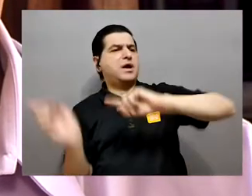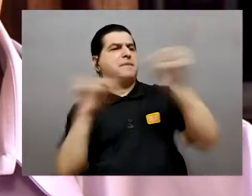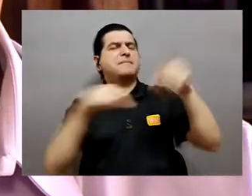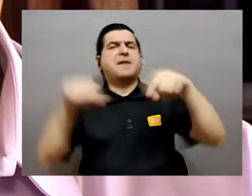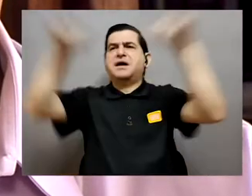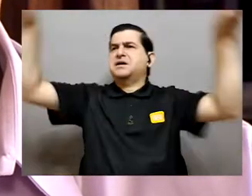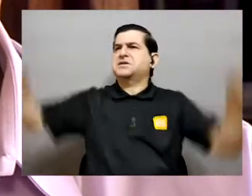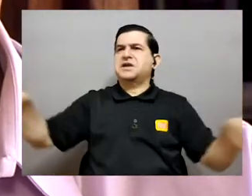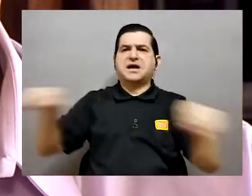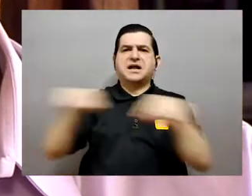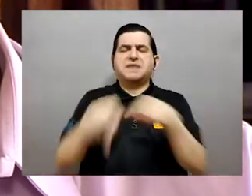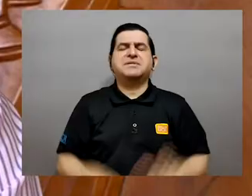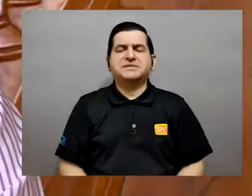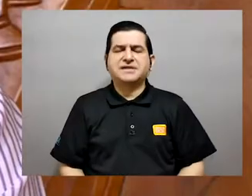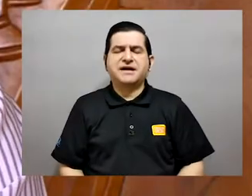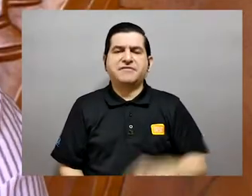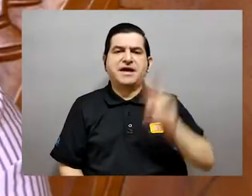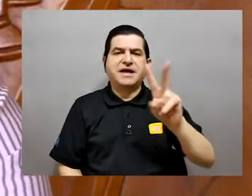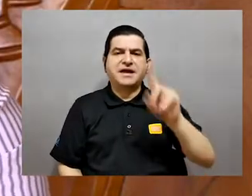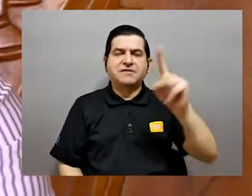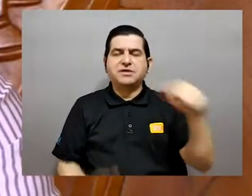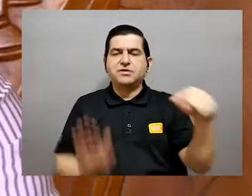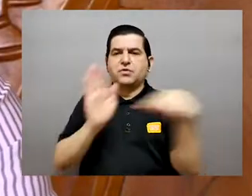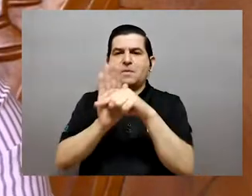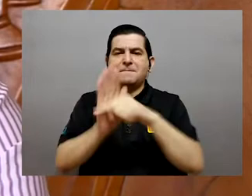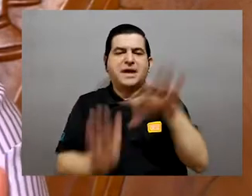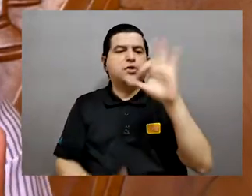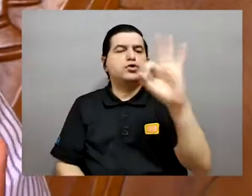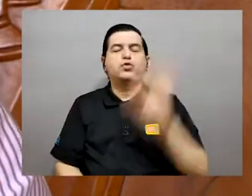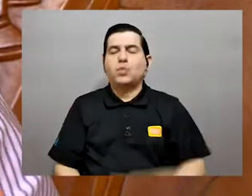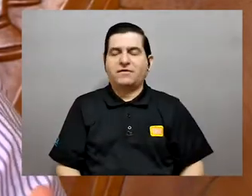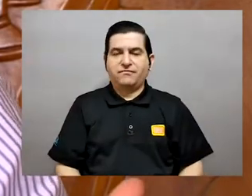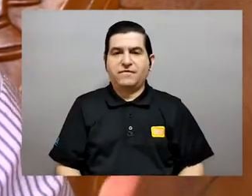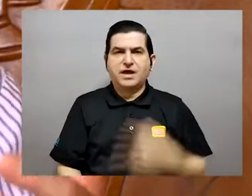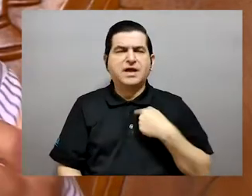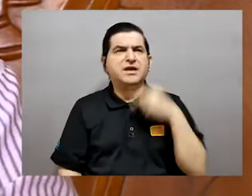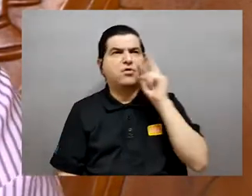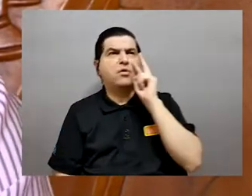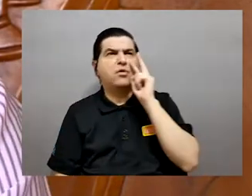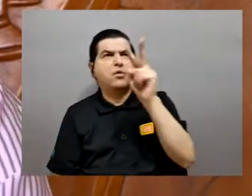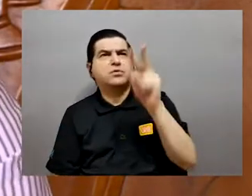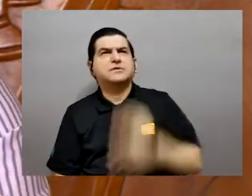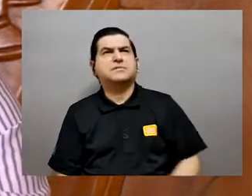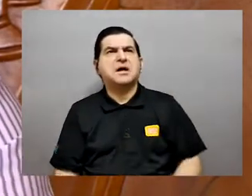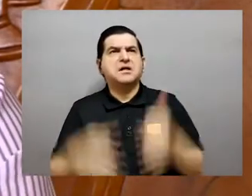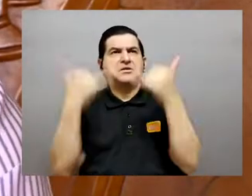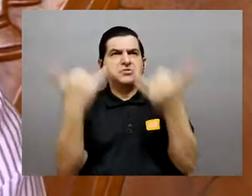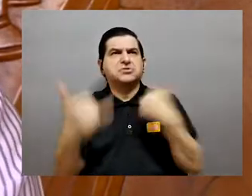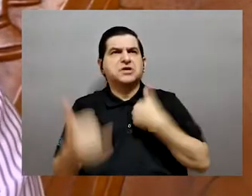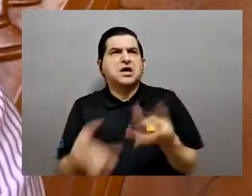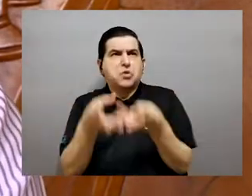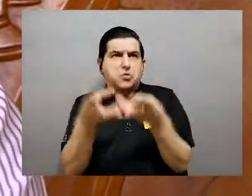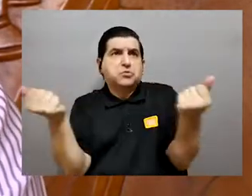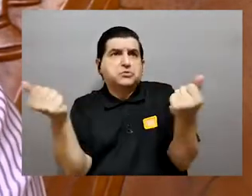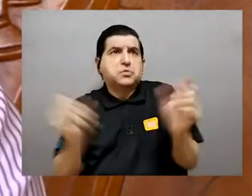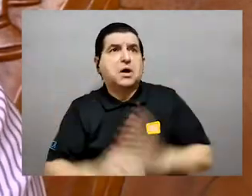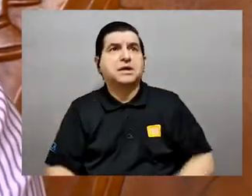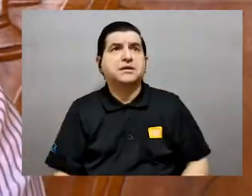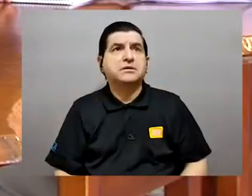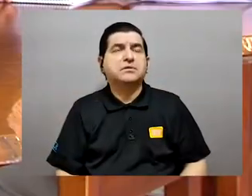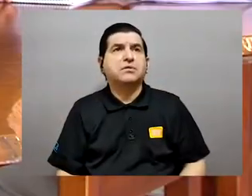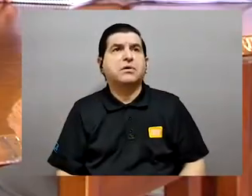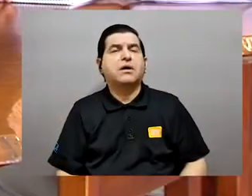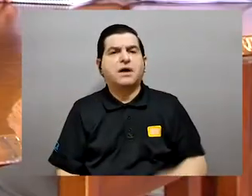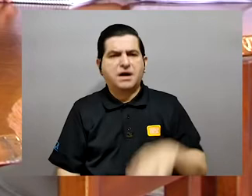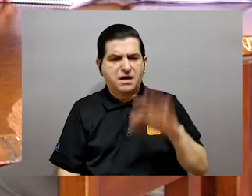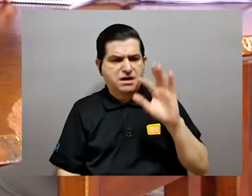3 o 4 que andábamos ahí descalzos. Y yo siempre decía, ¿por qué me escogió a mí? Y, y no quiero, no quiero enseñarle los pies a los compañeros,